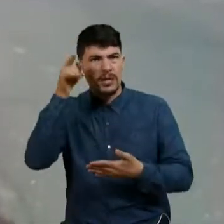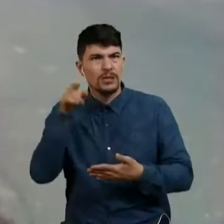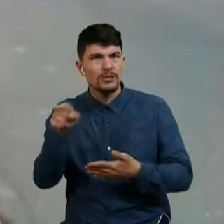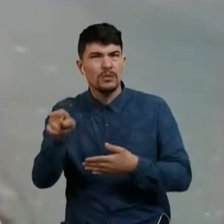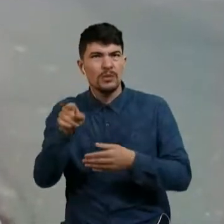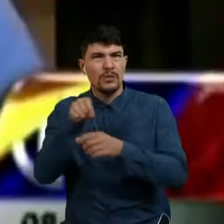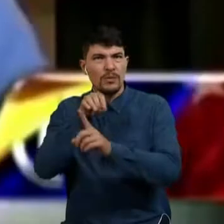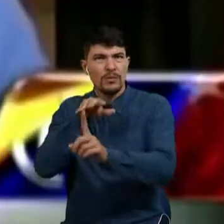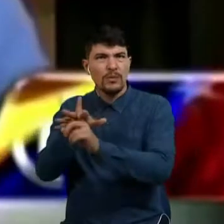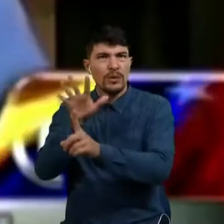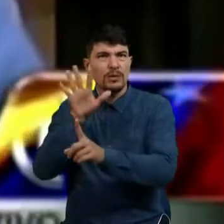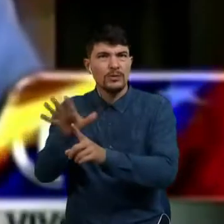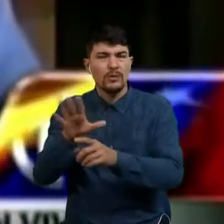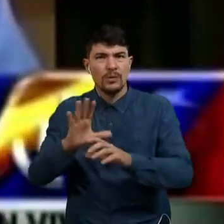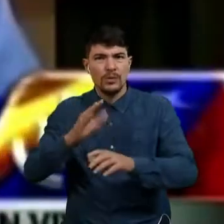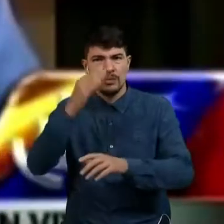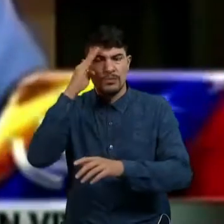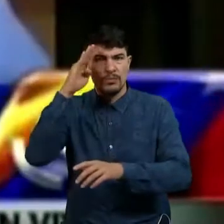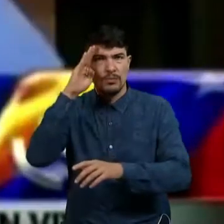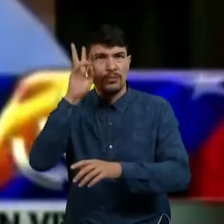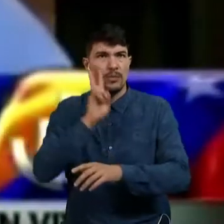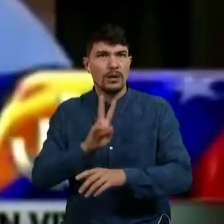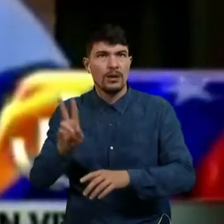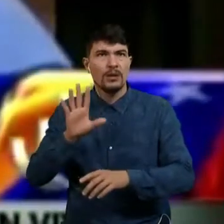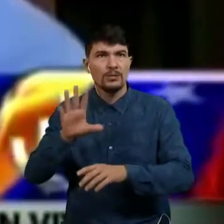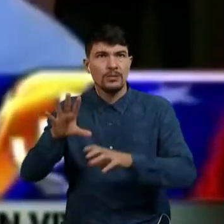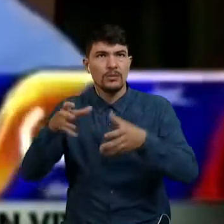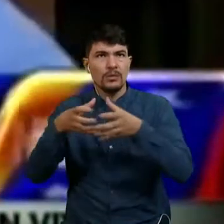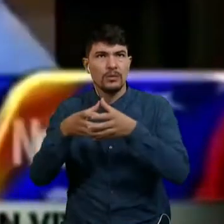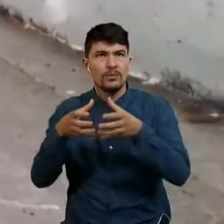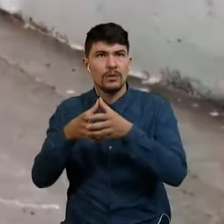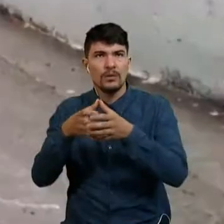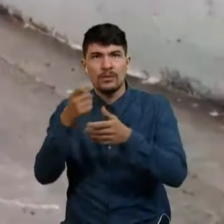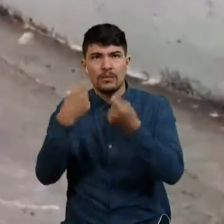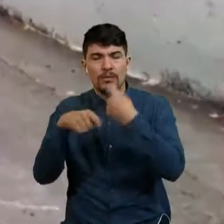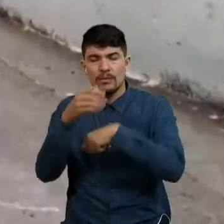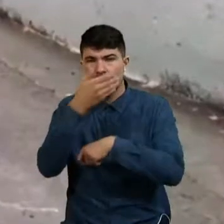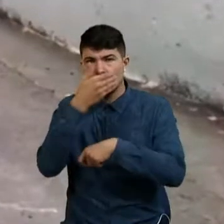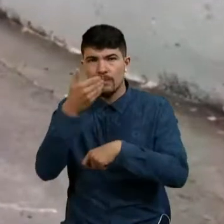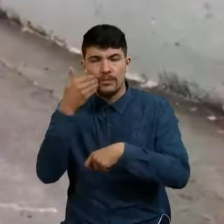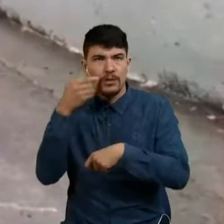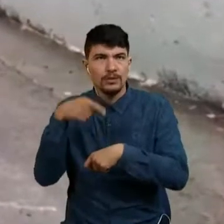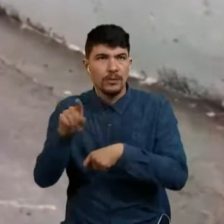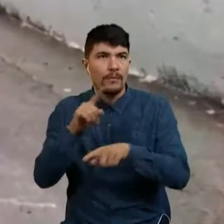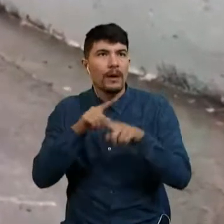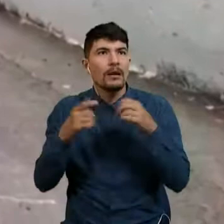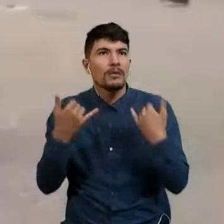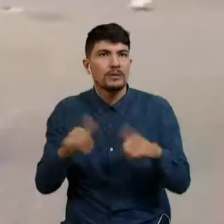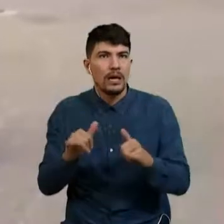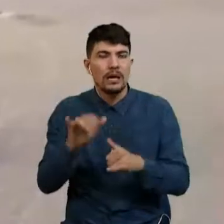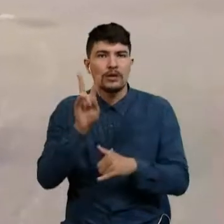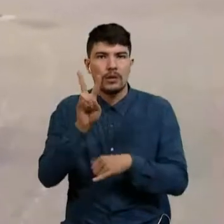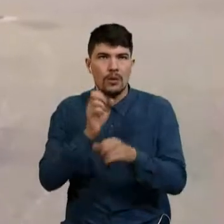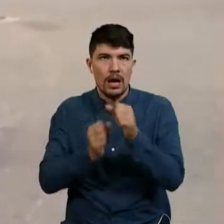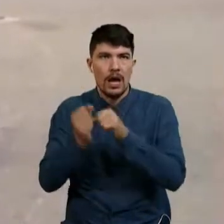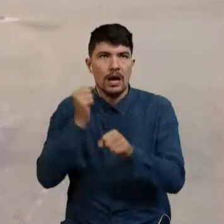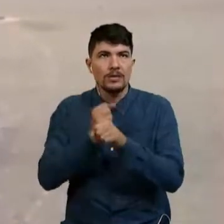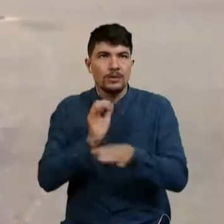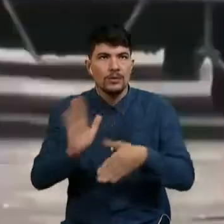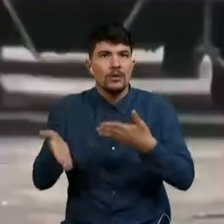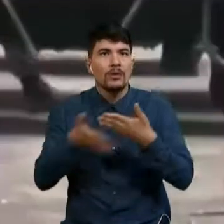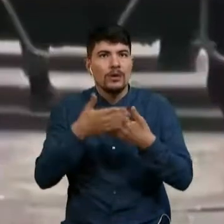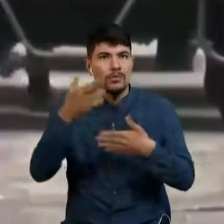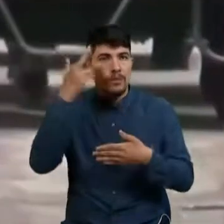ataque de unos guardias venezolanos a manos de unos contrabandistas pero eso se hizo está activa hace dos años de allí se